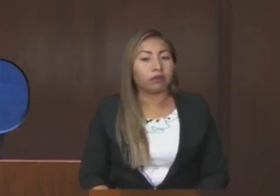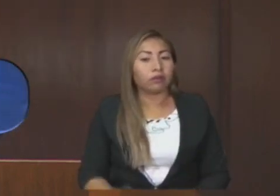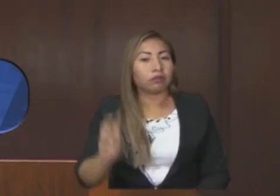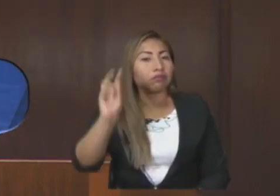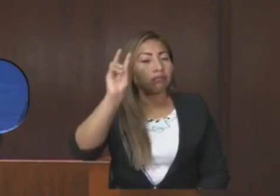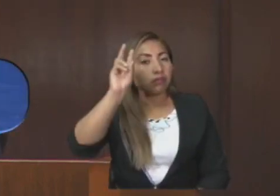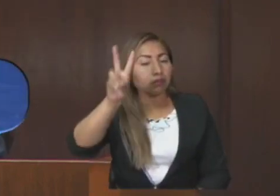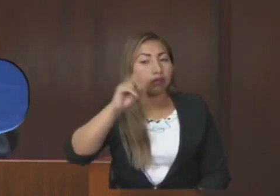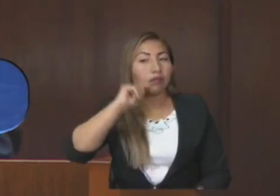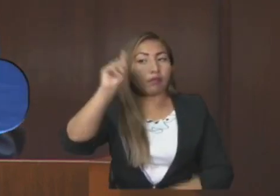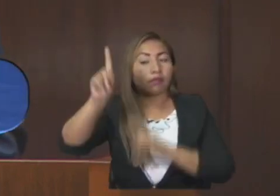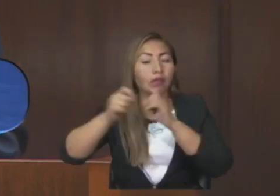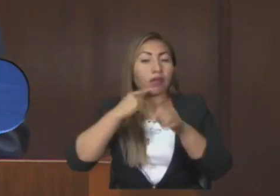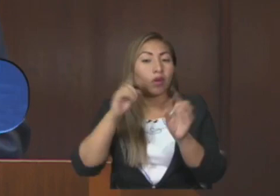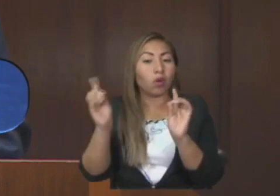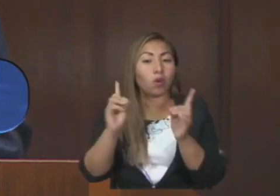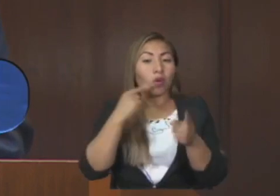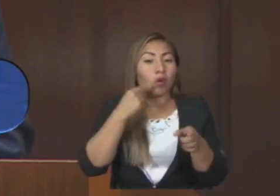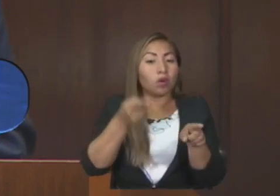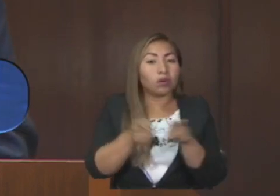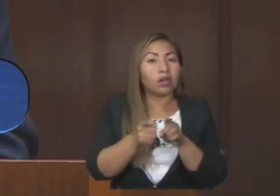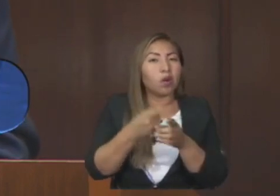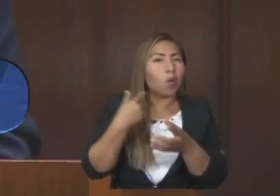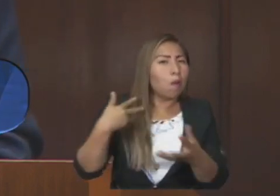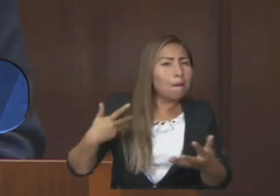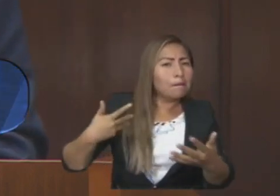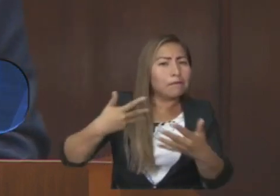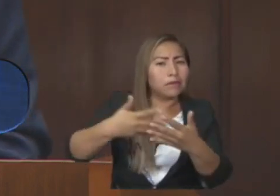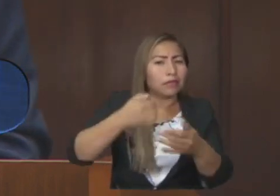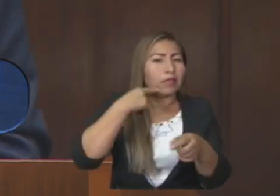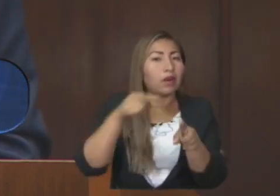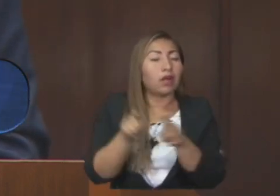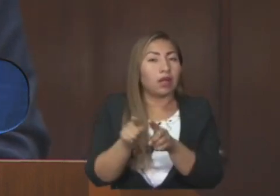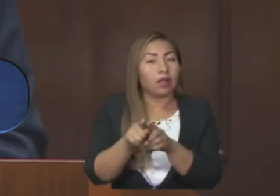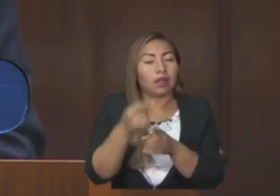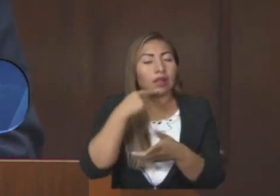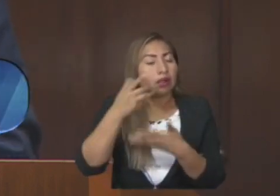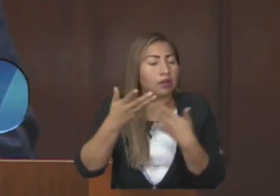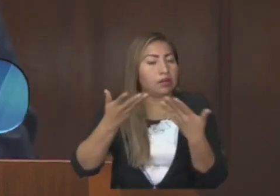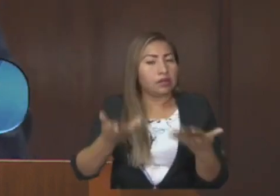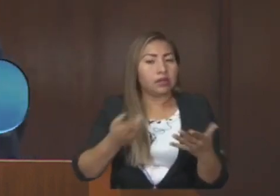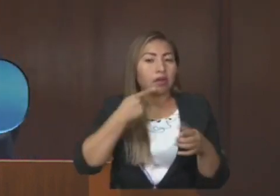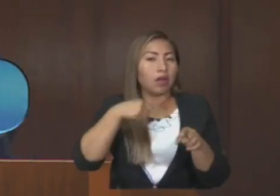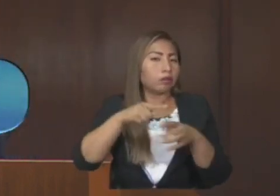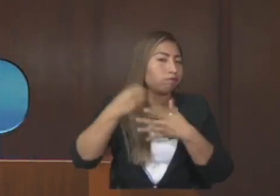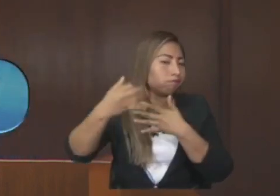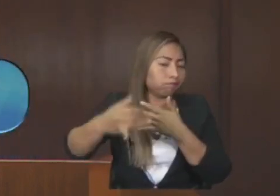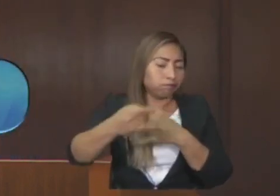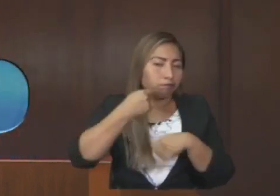negociaciones? ¿Existen plazos establecidos, condiciones mínimas requeridas, etcétera?